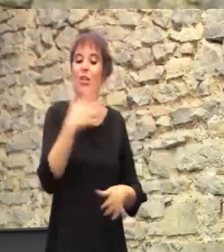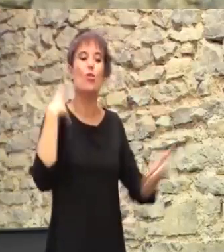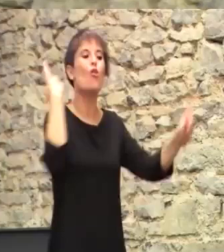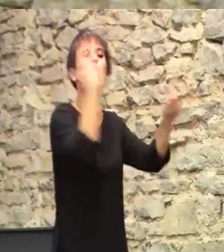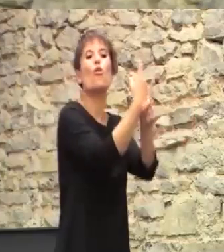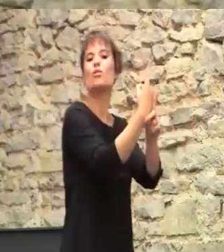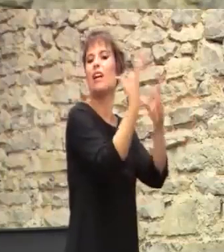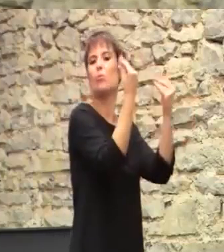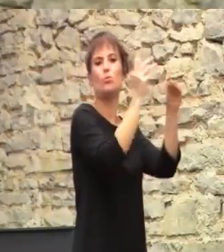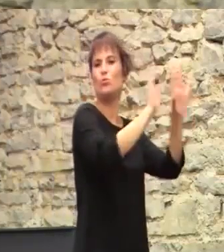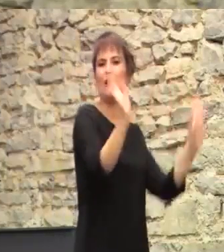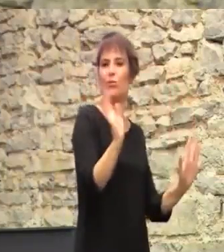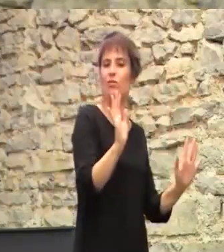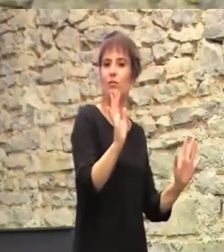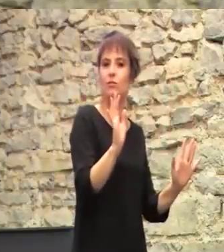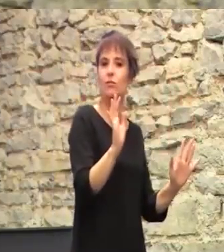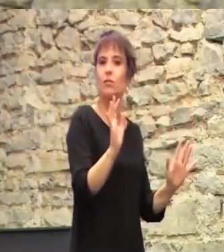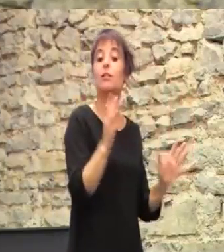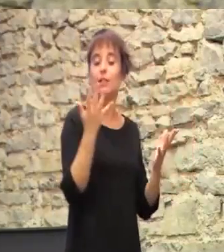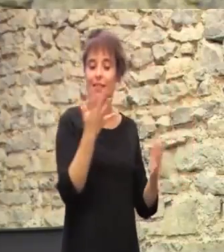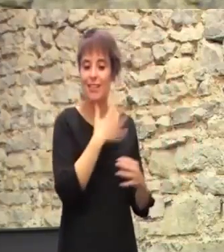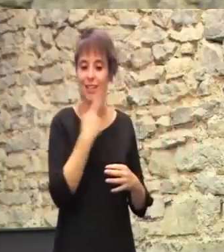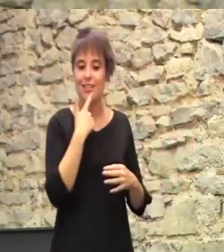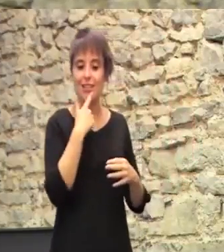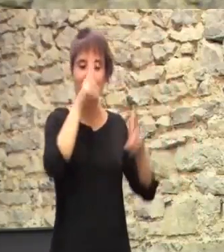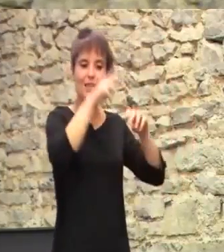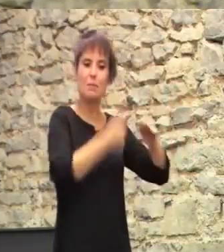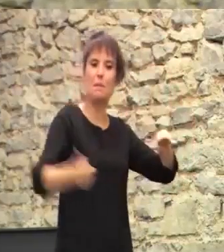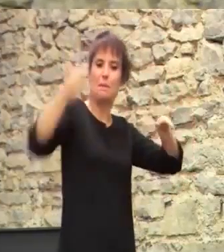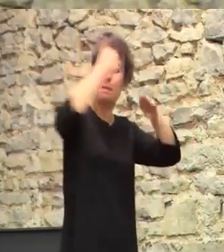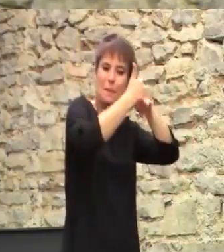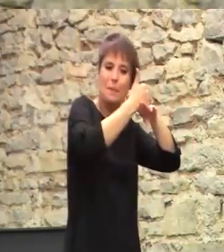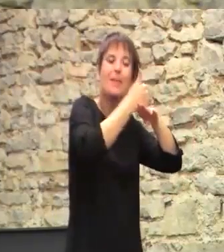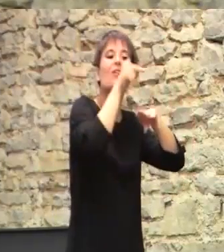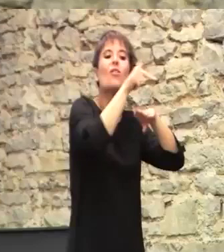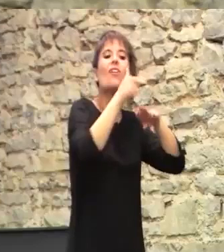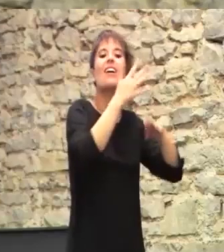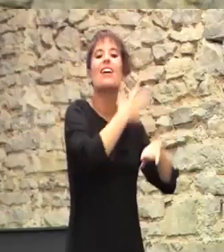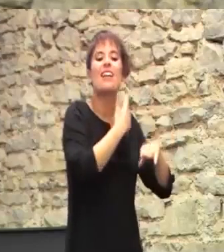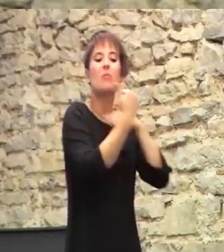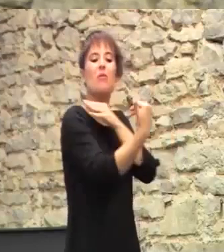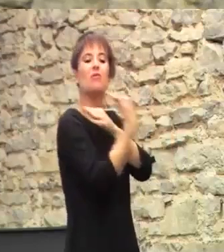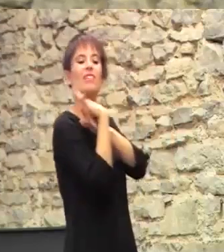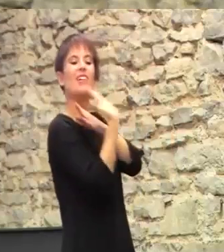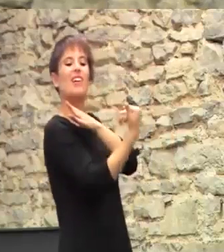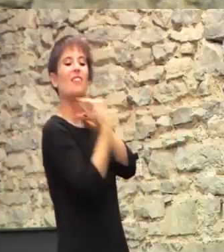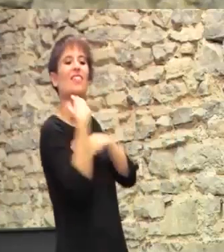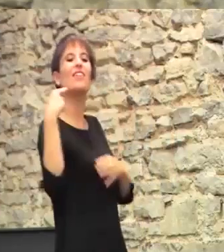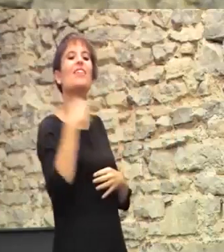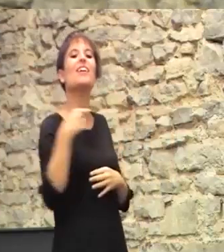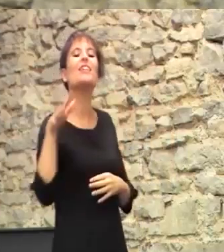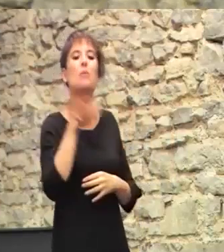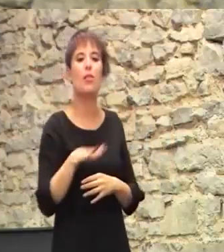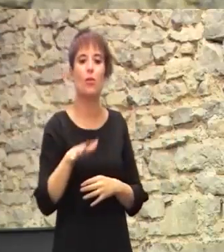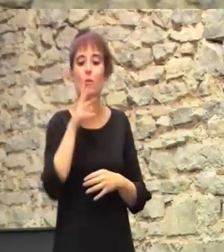muchas mujeres el trazo grueso del patriarcado no pero por dónde está entrando muchísimo por